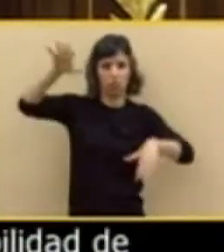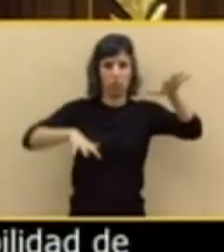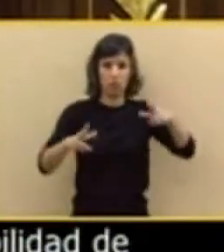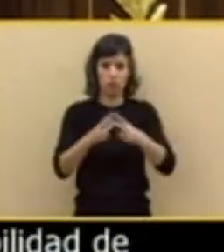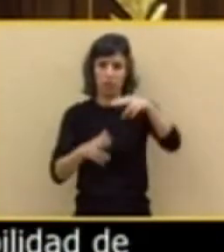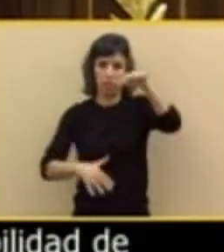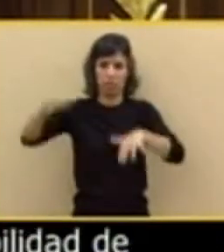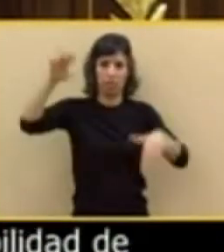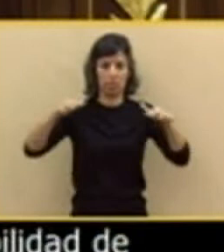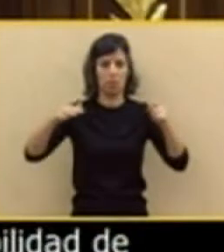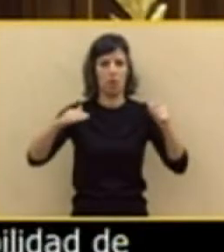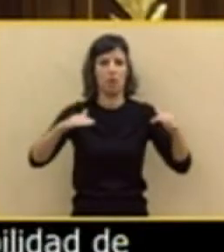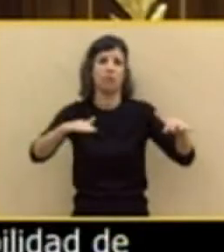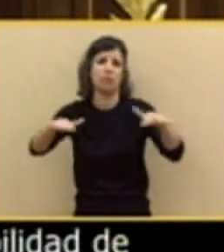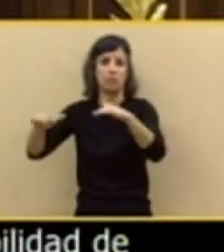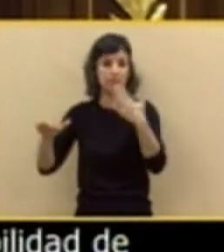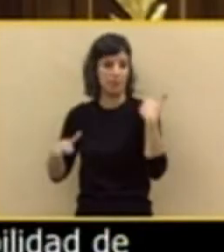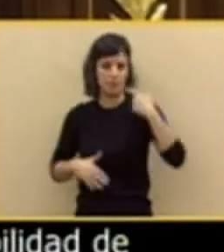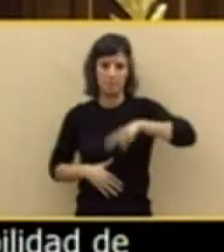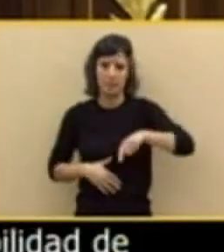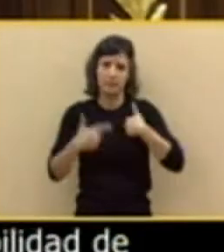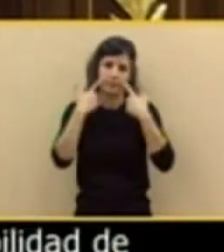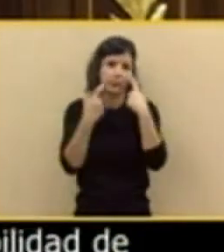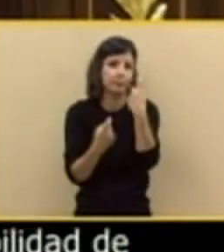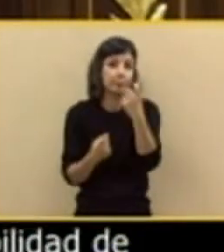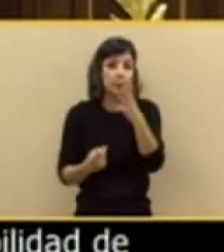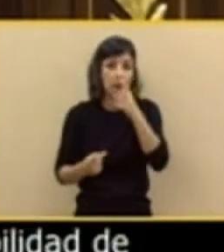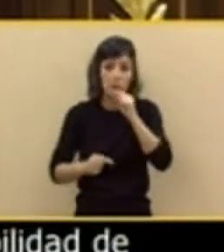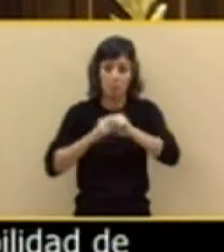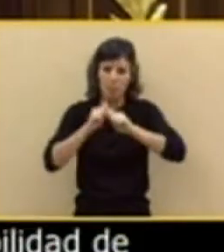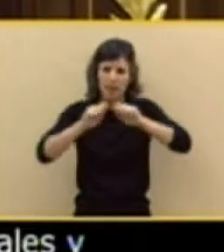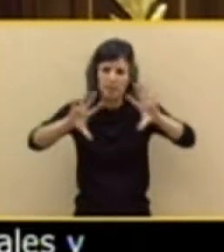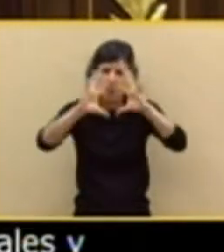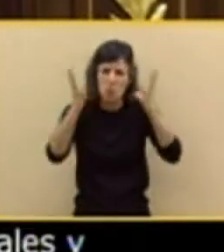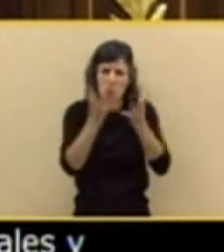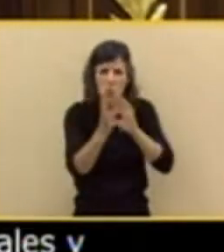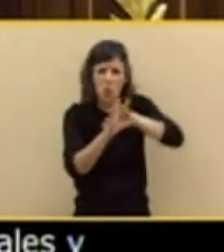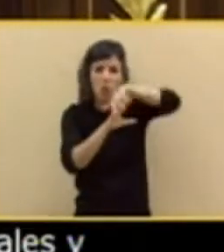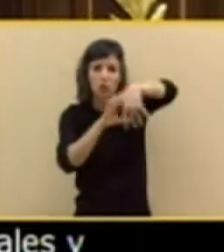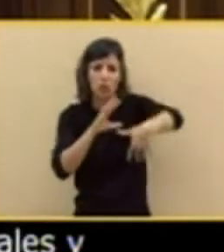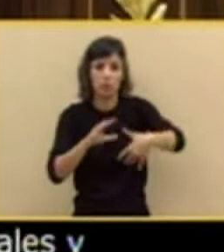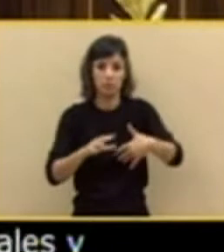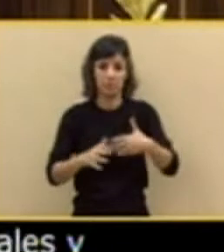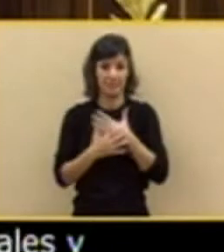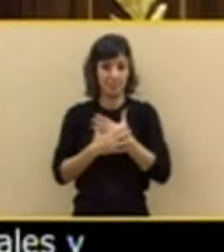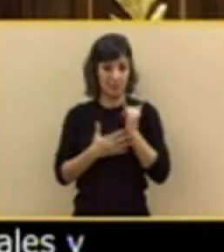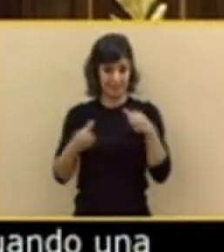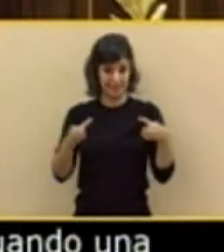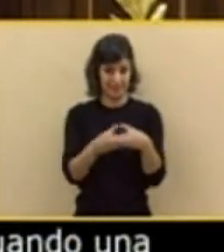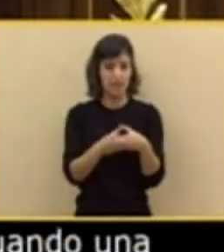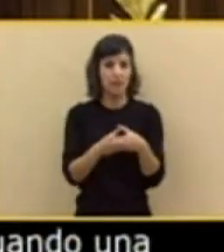bueno, otra cosa. Hay una cuestión de lo que planteabais. En términos, al margen de los medios, aparte de... opinión... Pero este es más práctico, sí.